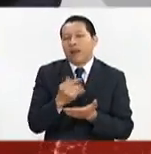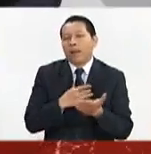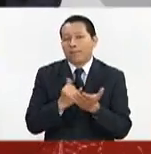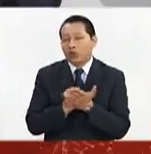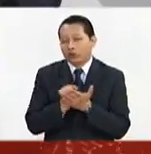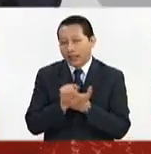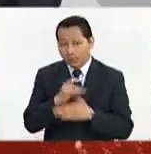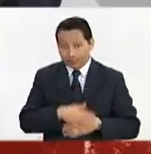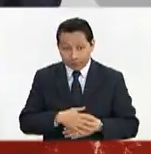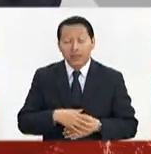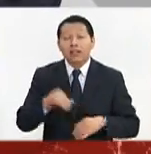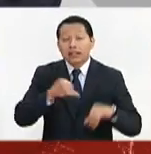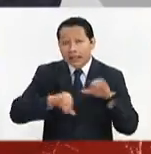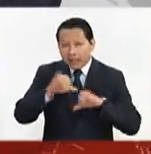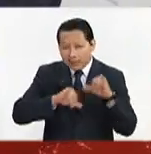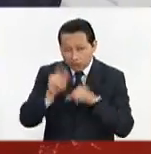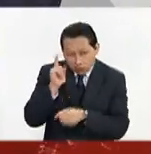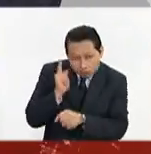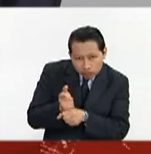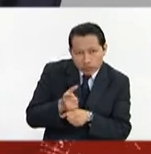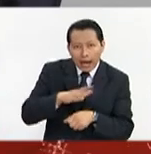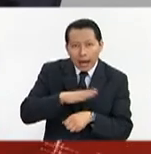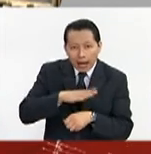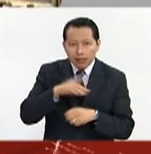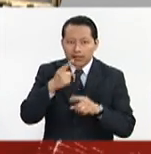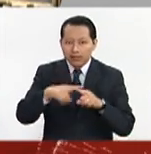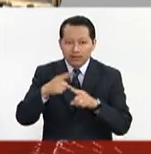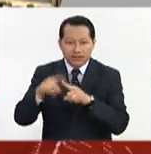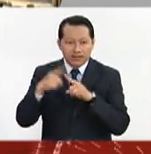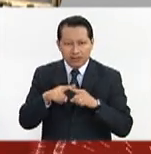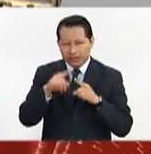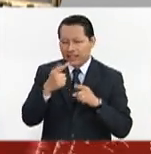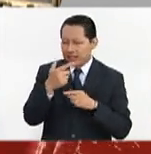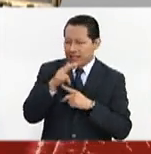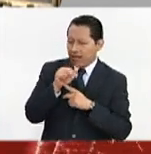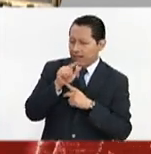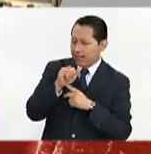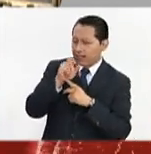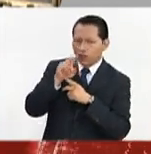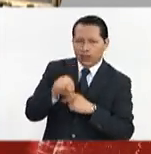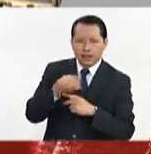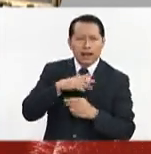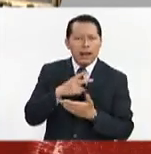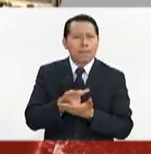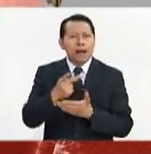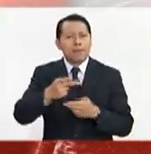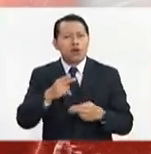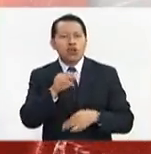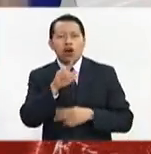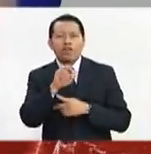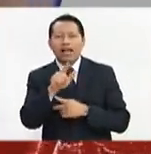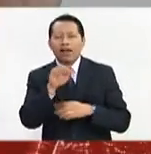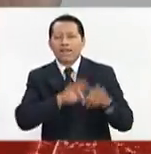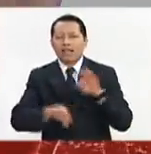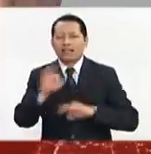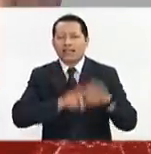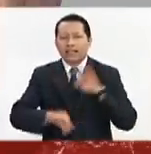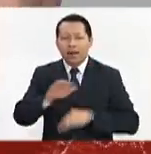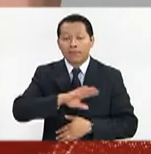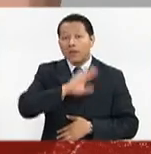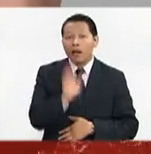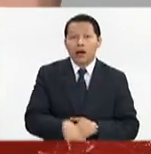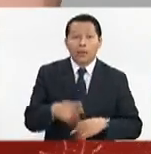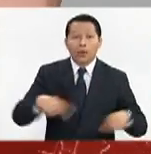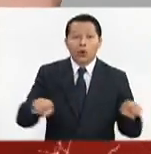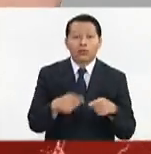Los científicos que detectaron por primera vez las ondas gravitacionales ganan el Premio Nobel de Física. Fallece el